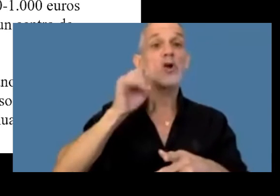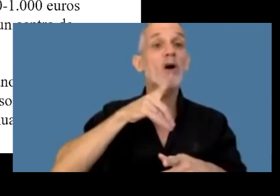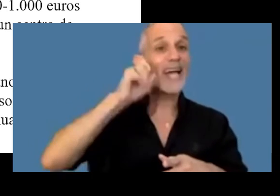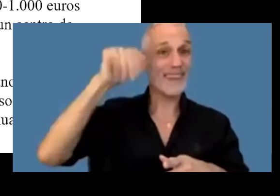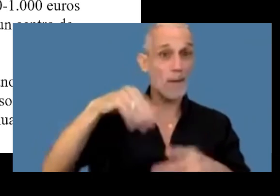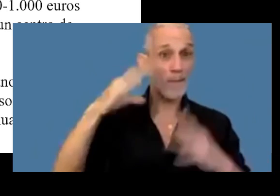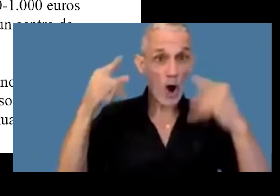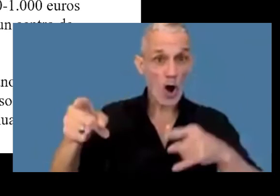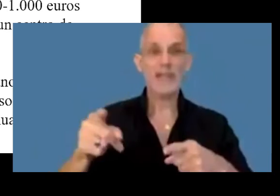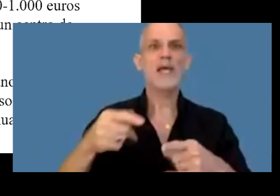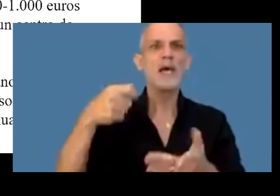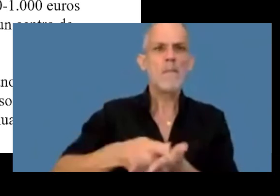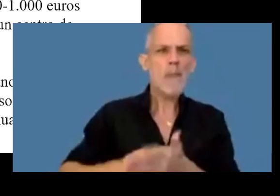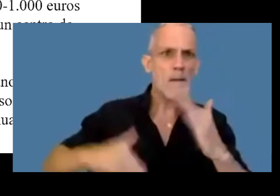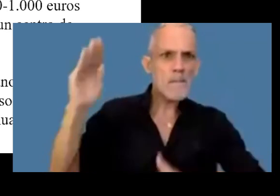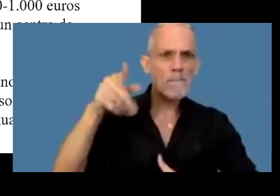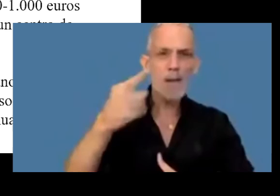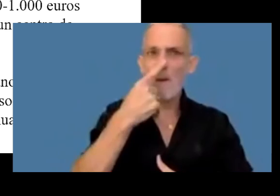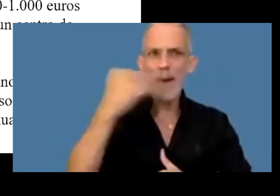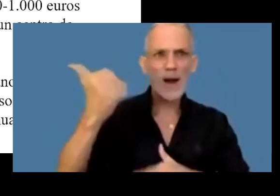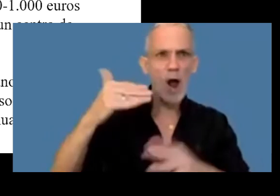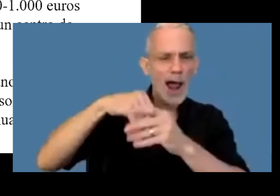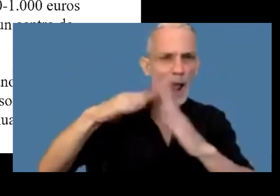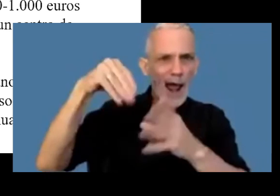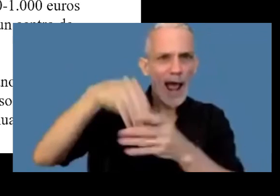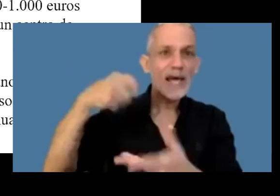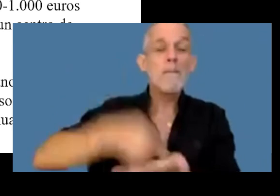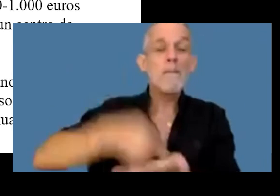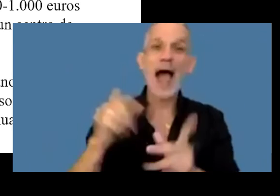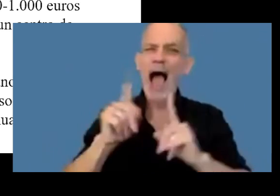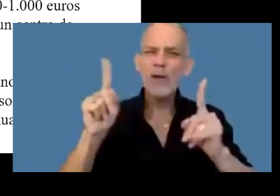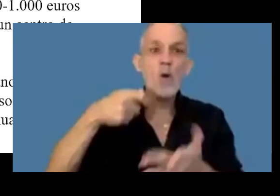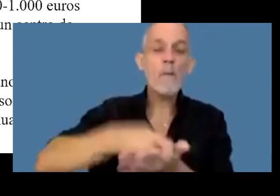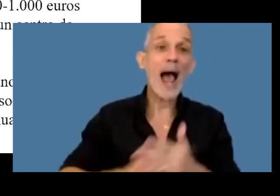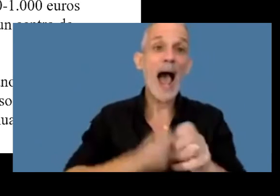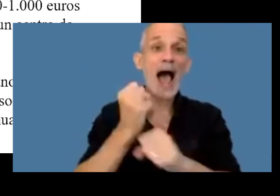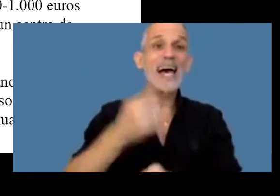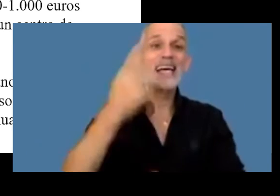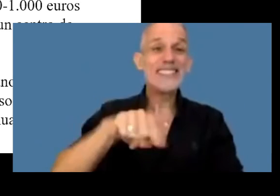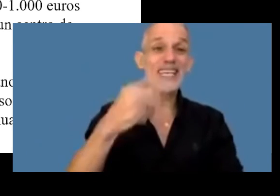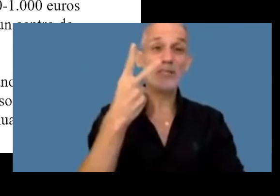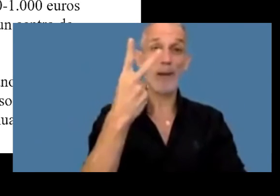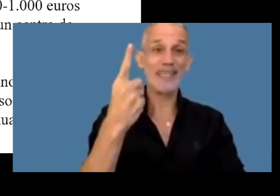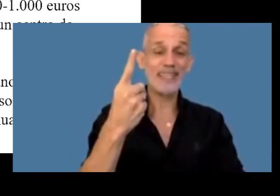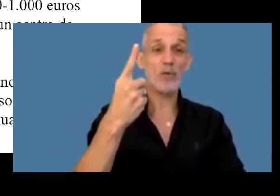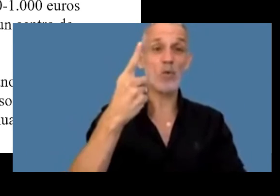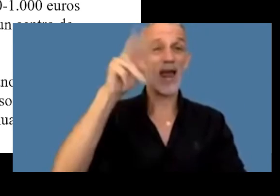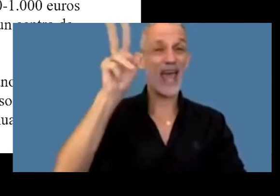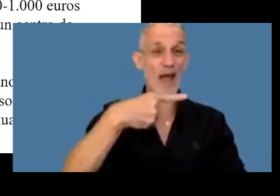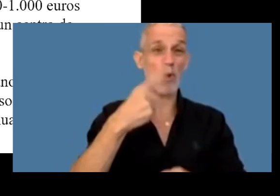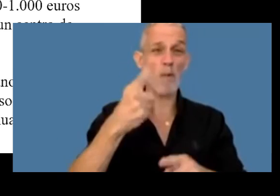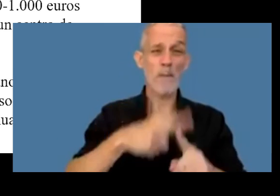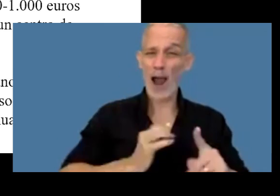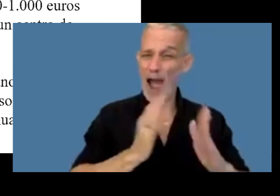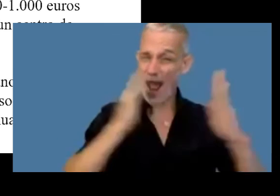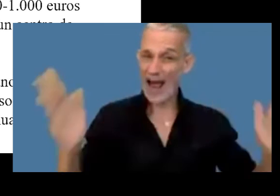más pagan por tener un perro en casa? Algunos llegan a pagar 121 euros al año. También en La Haya